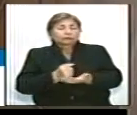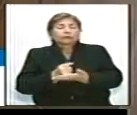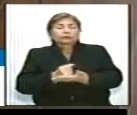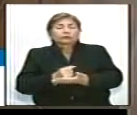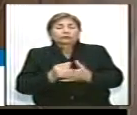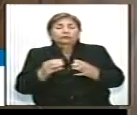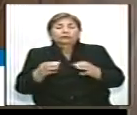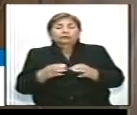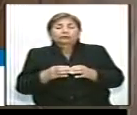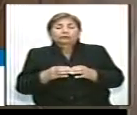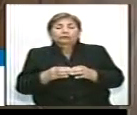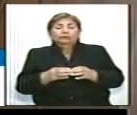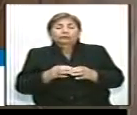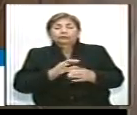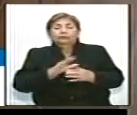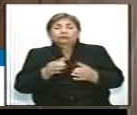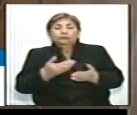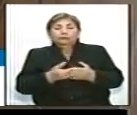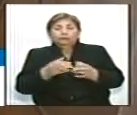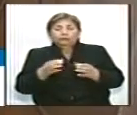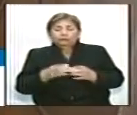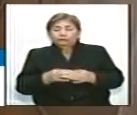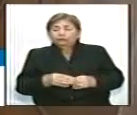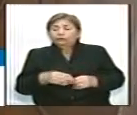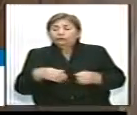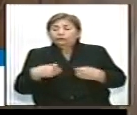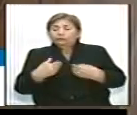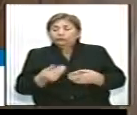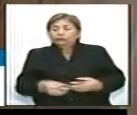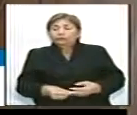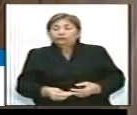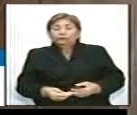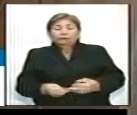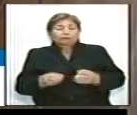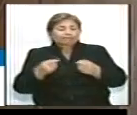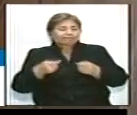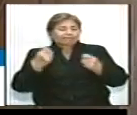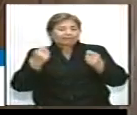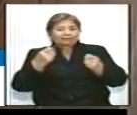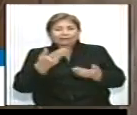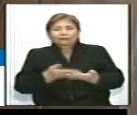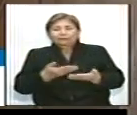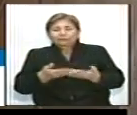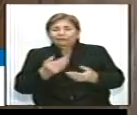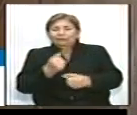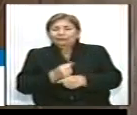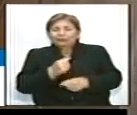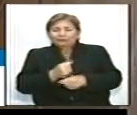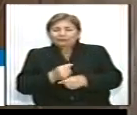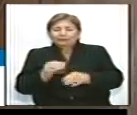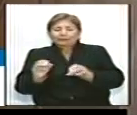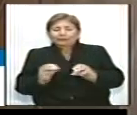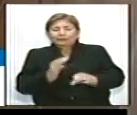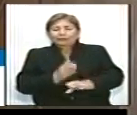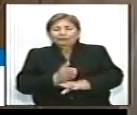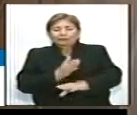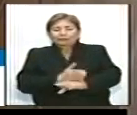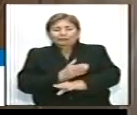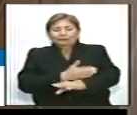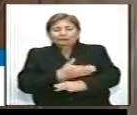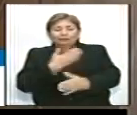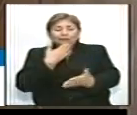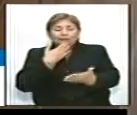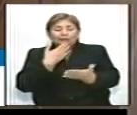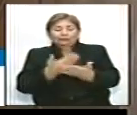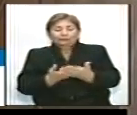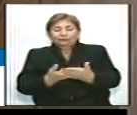la comisión en su conjunto pueda tener el mejor de los éxitos en el trabajo que vamos a desarrollar. Les agradezco